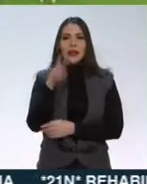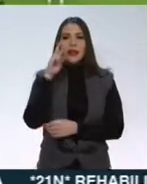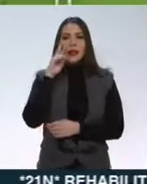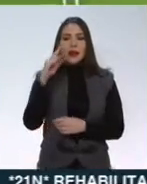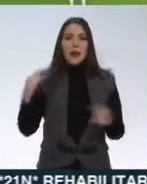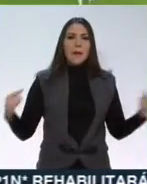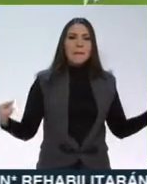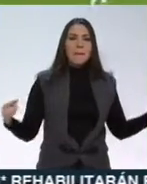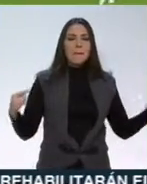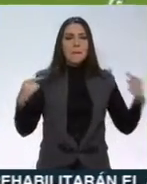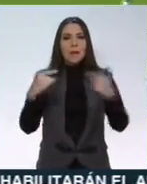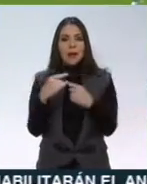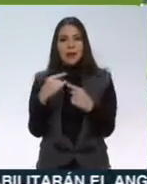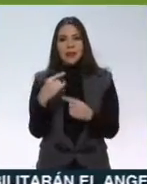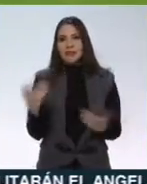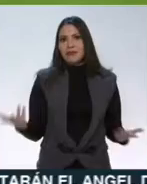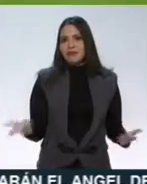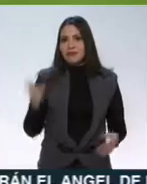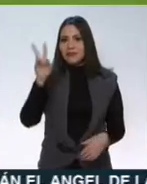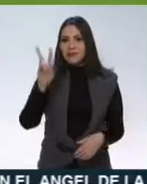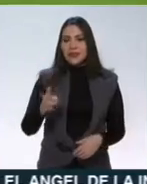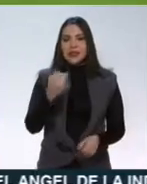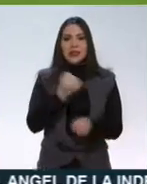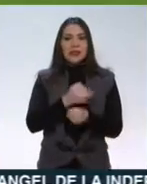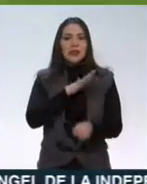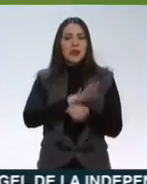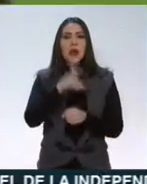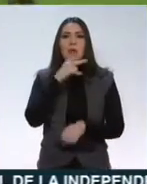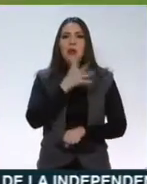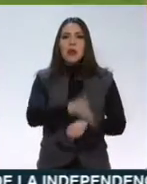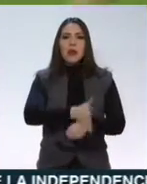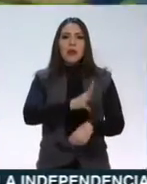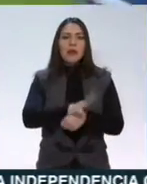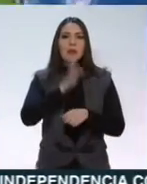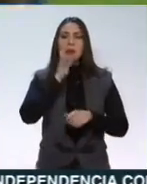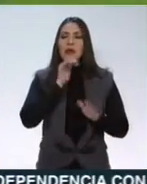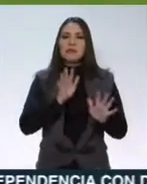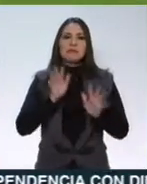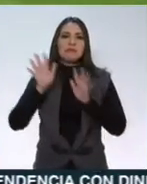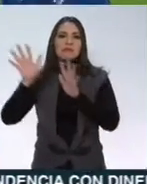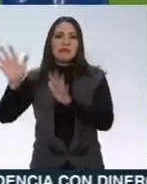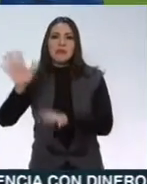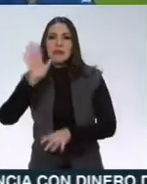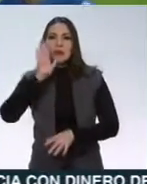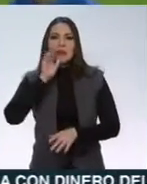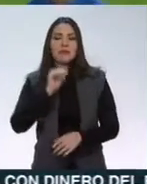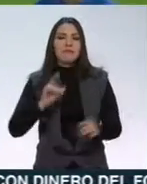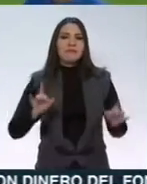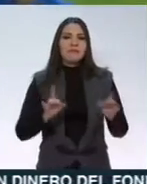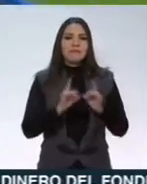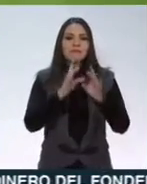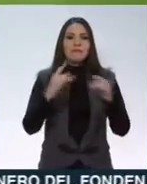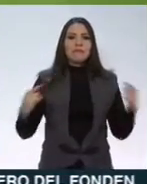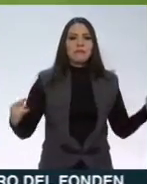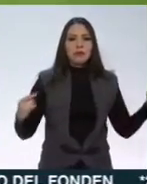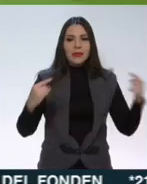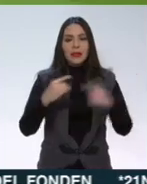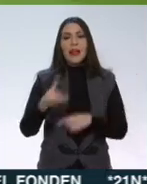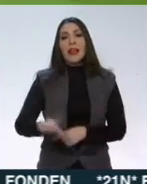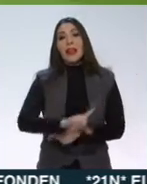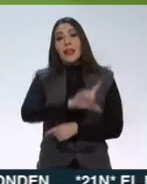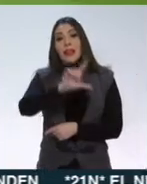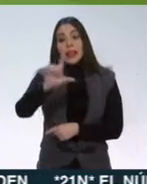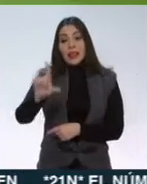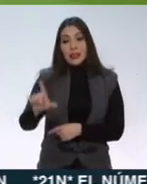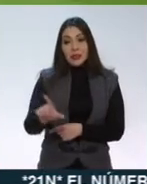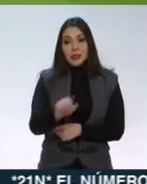espacio, golazo imposible para que el portero William Yarbrough pueda atajar ese disparo y después que suene